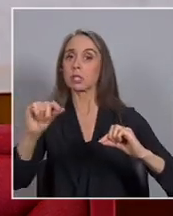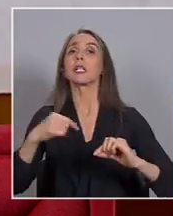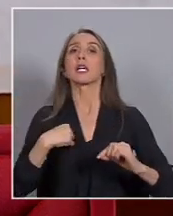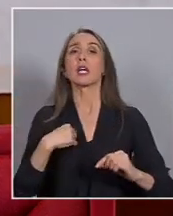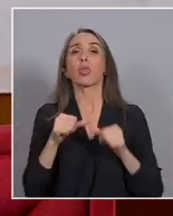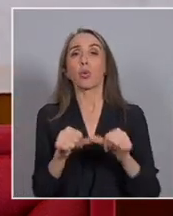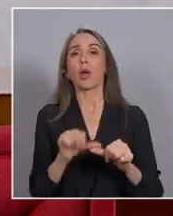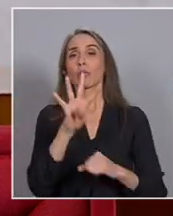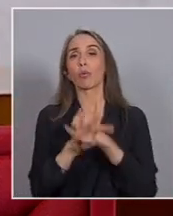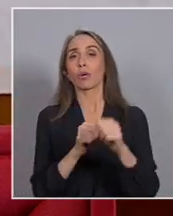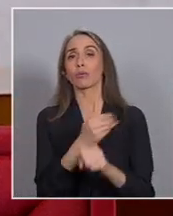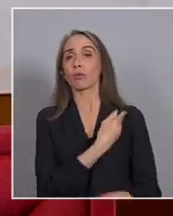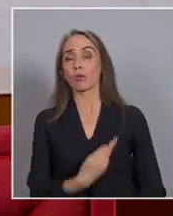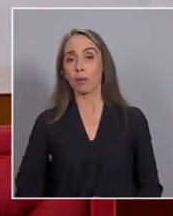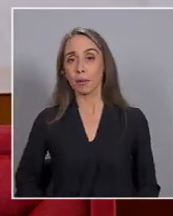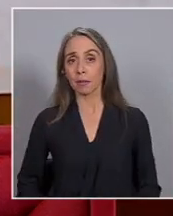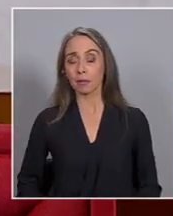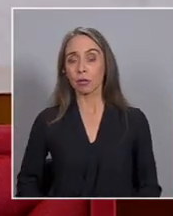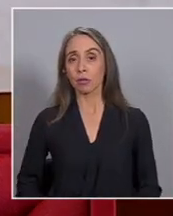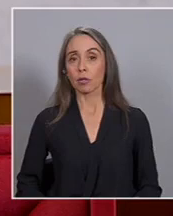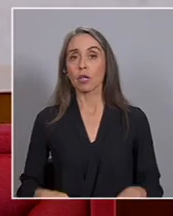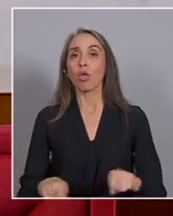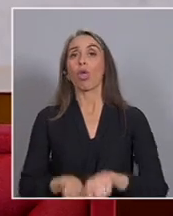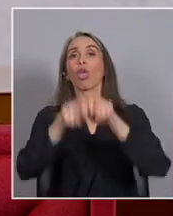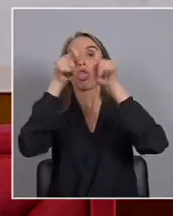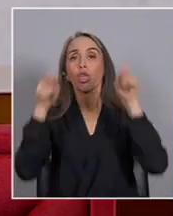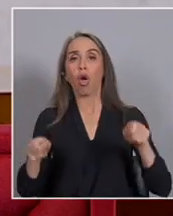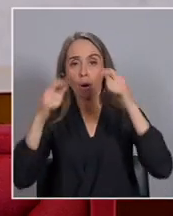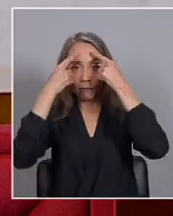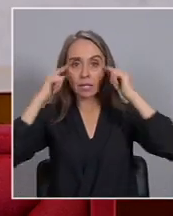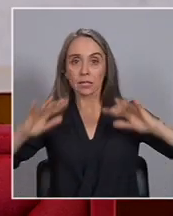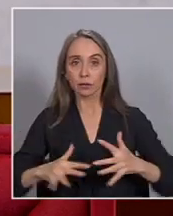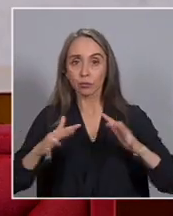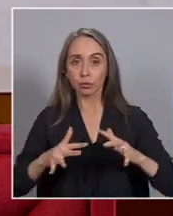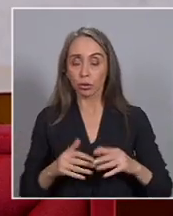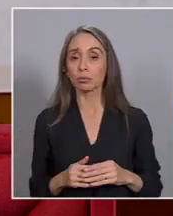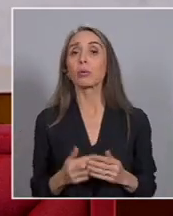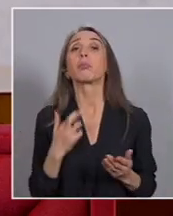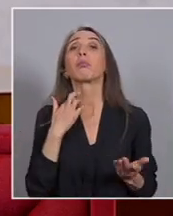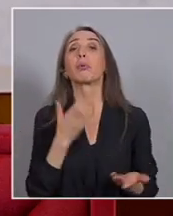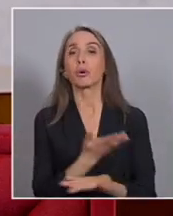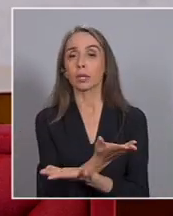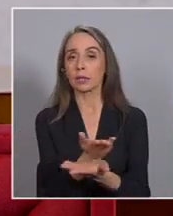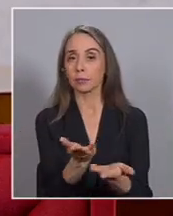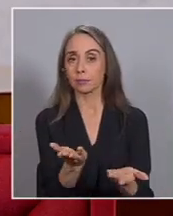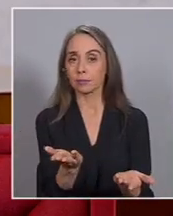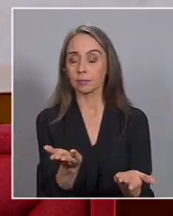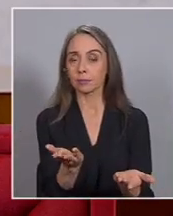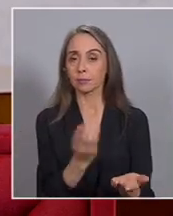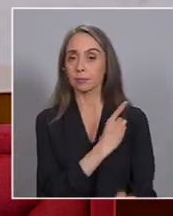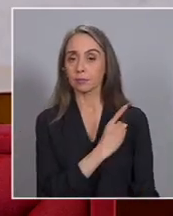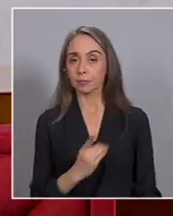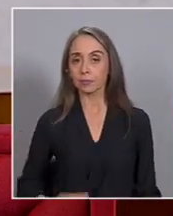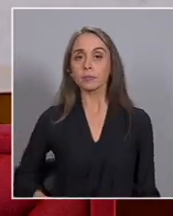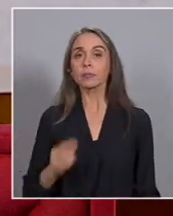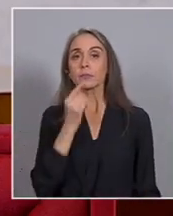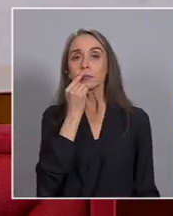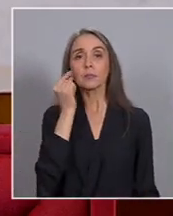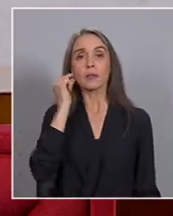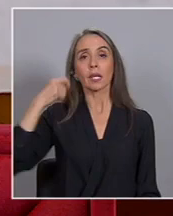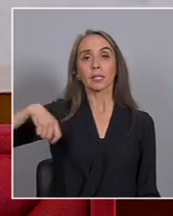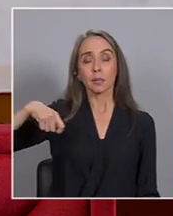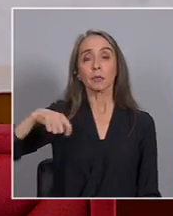administración y para ello vamos a redoblar los esfuerzos. Porque, estimados parlamentarios,